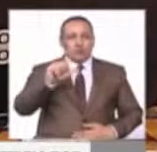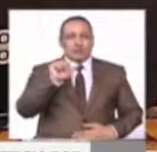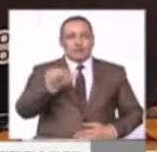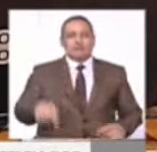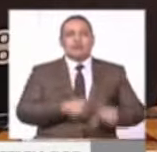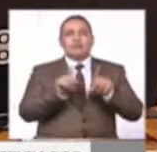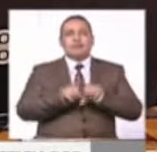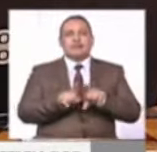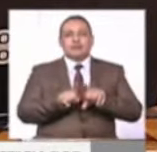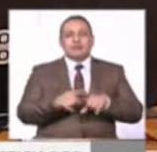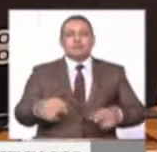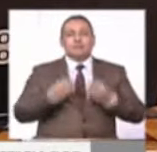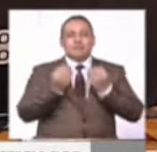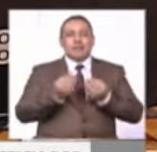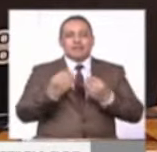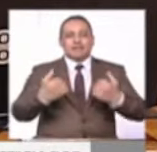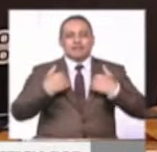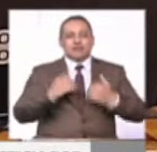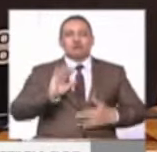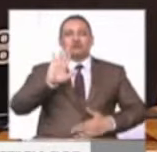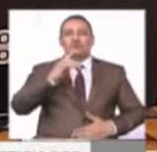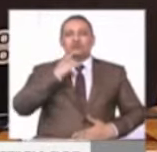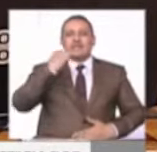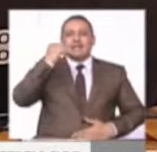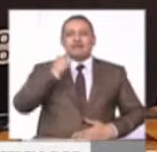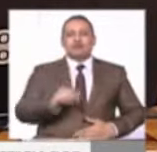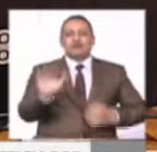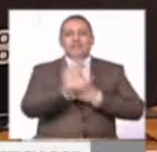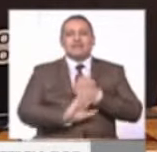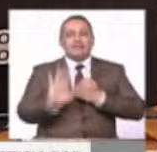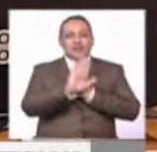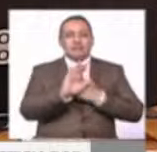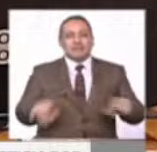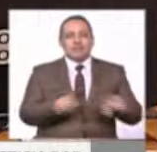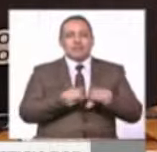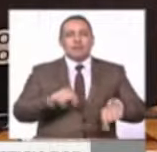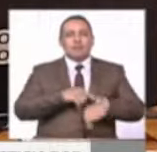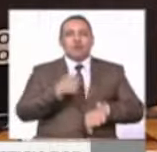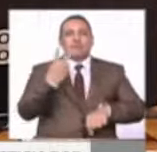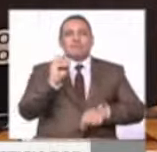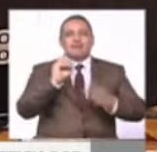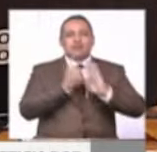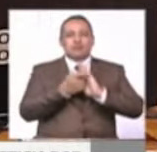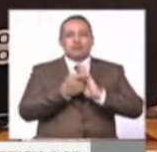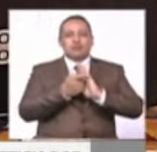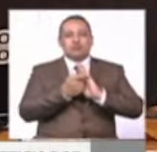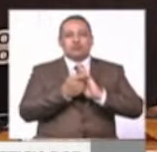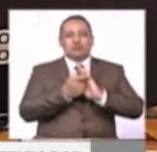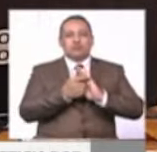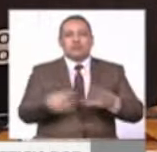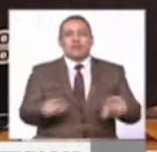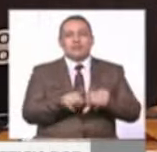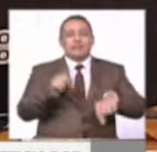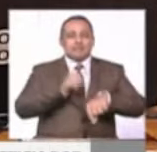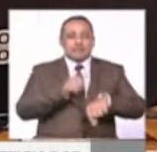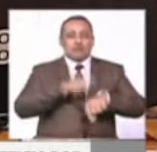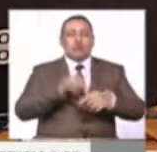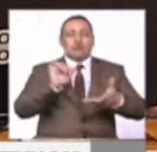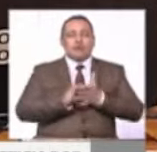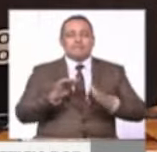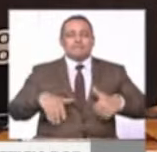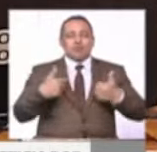pinto para ejercer su derecho de defensa hasta por 20 minutos tiempo que